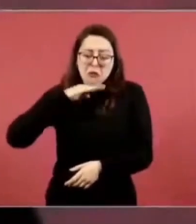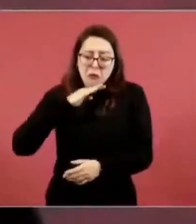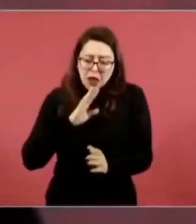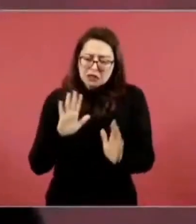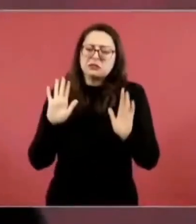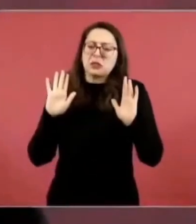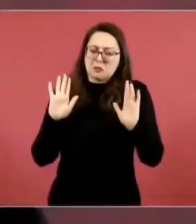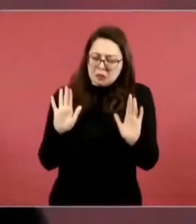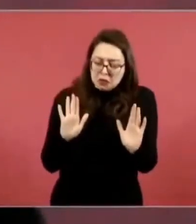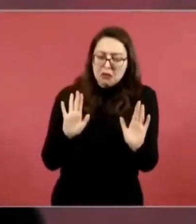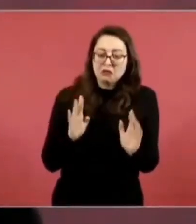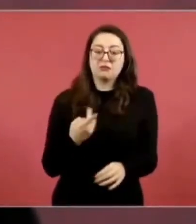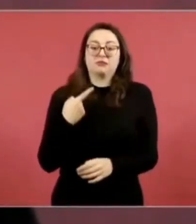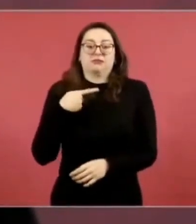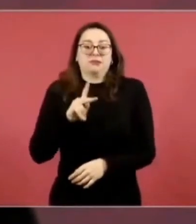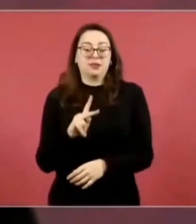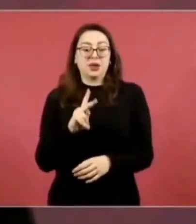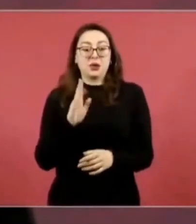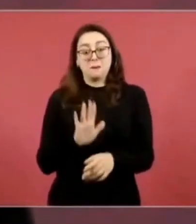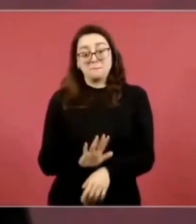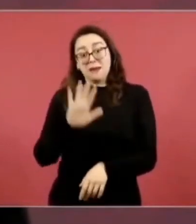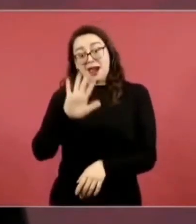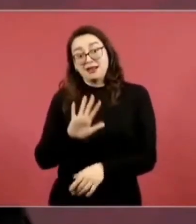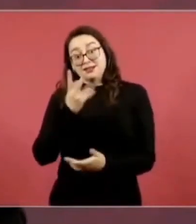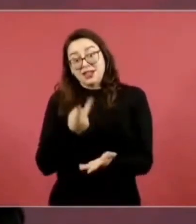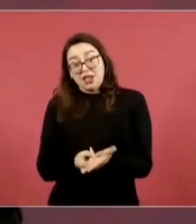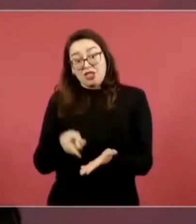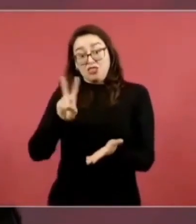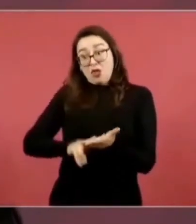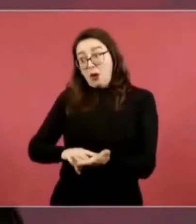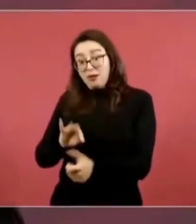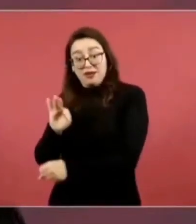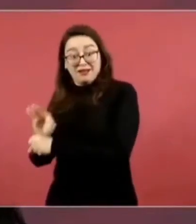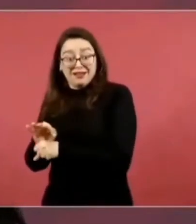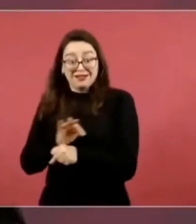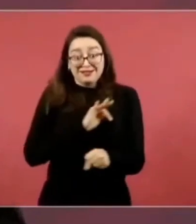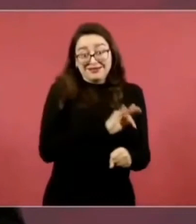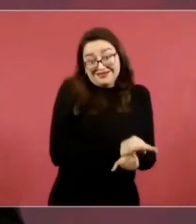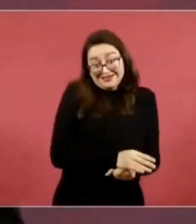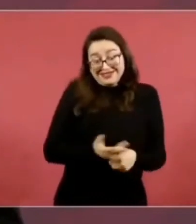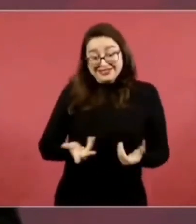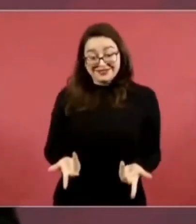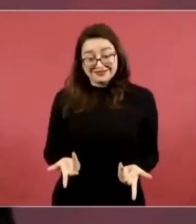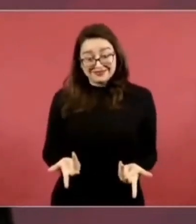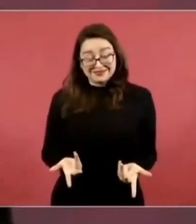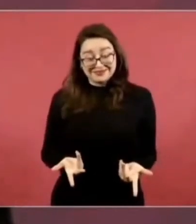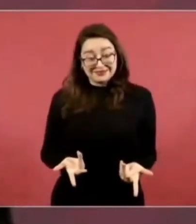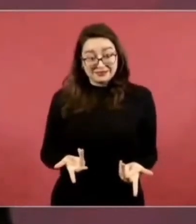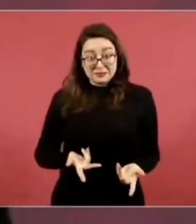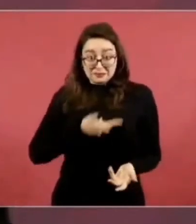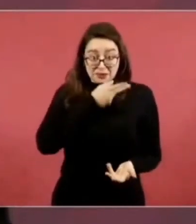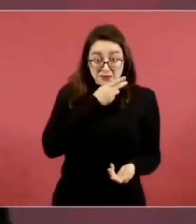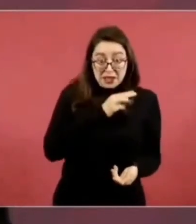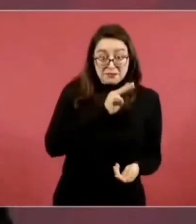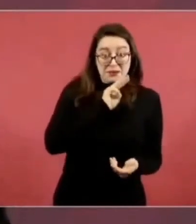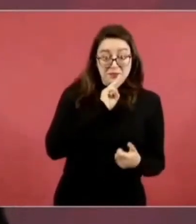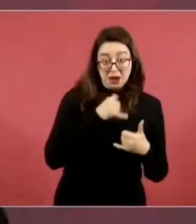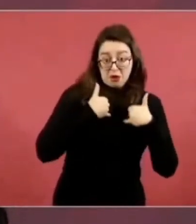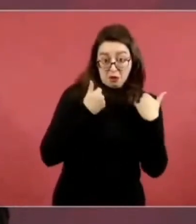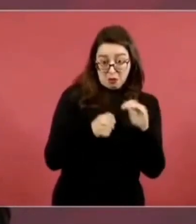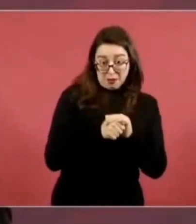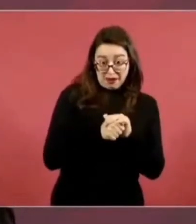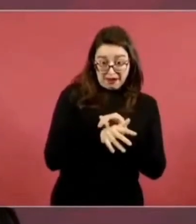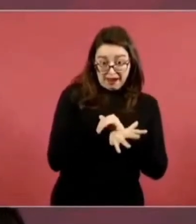presuntamente o supuestamente o realmente defienden, que son los